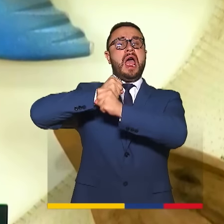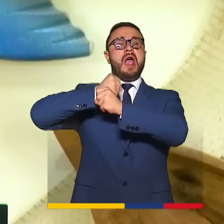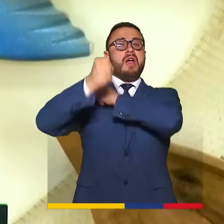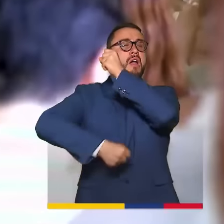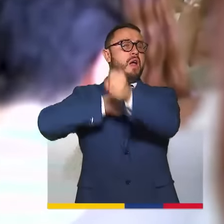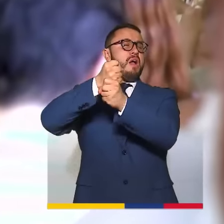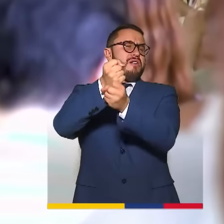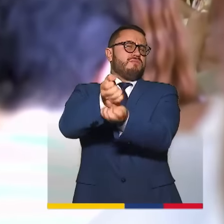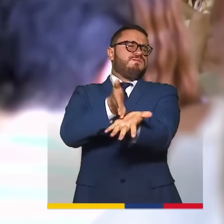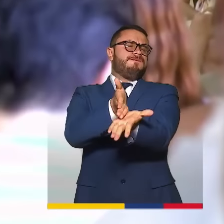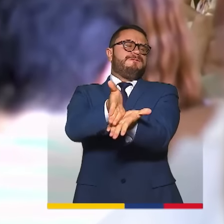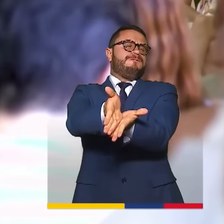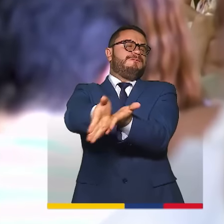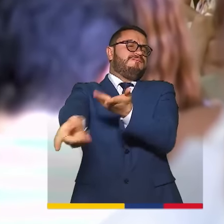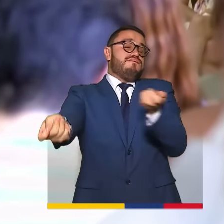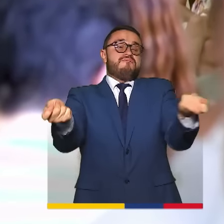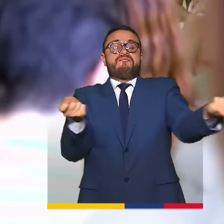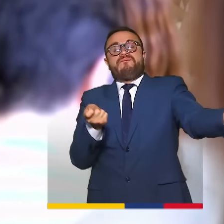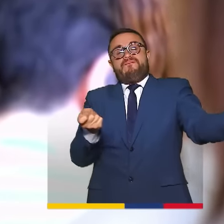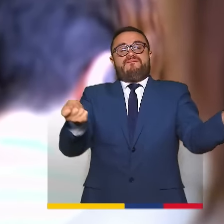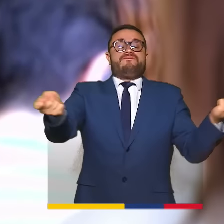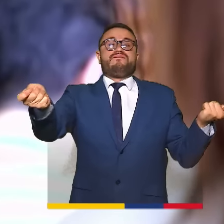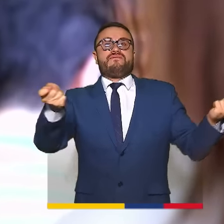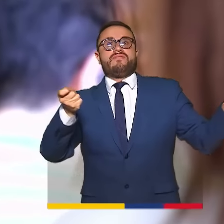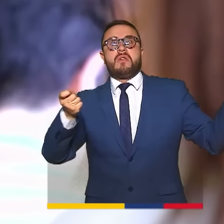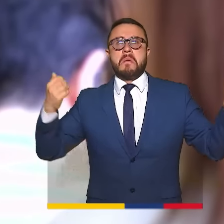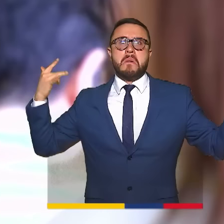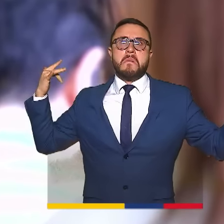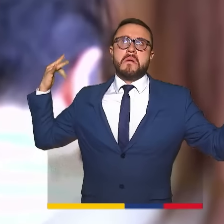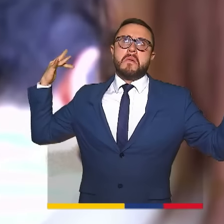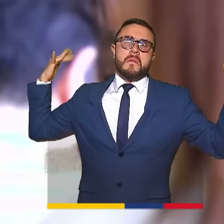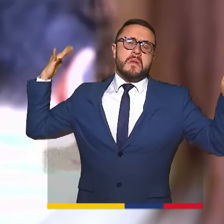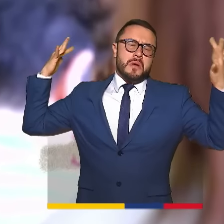eternidad. Y así nos condujeron a las violencias.